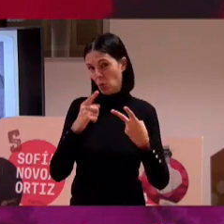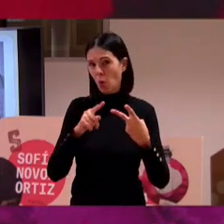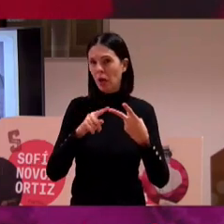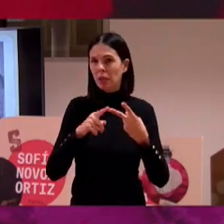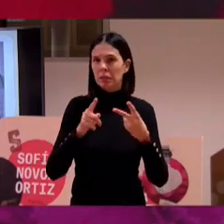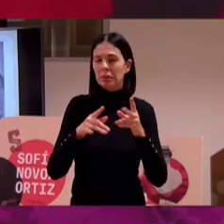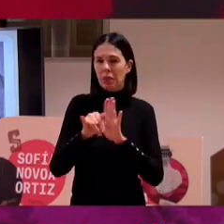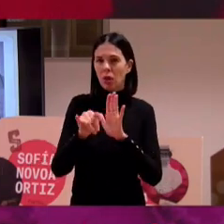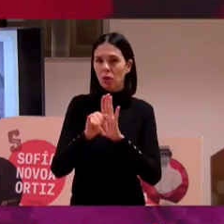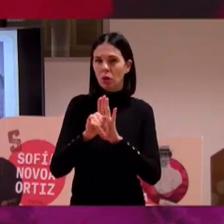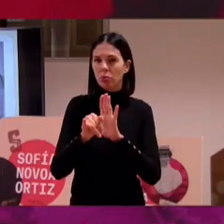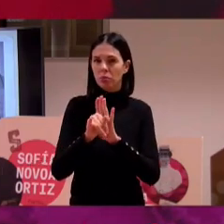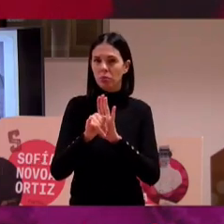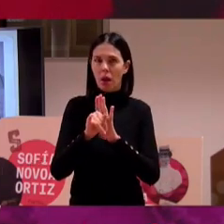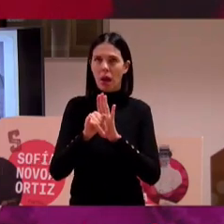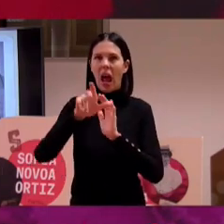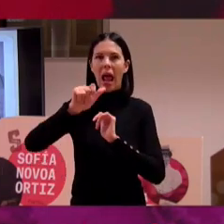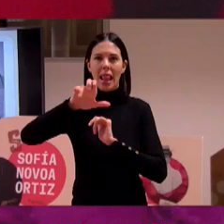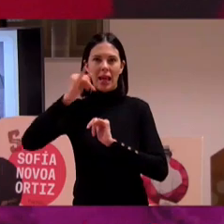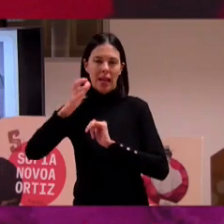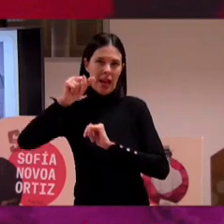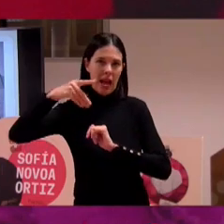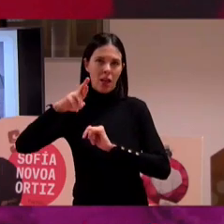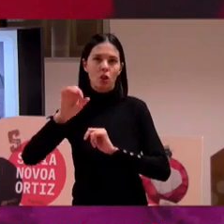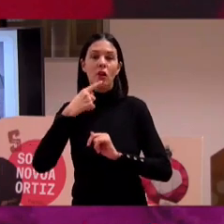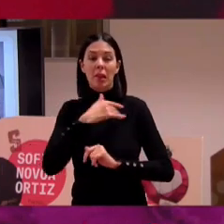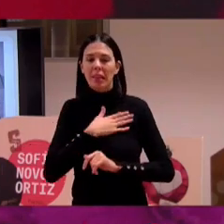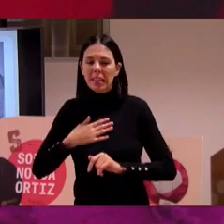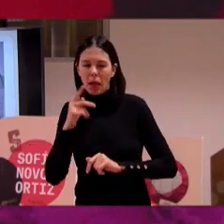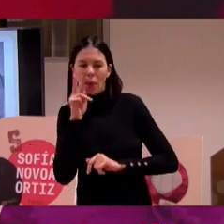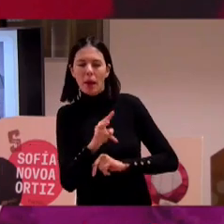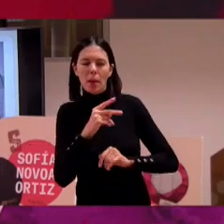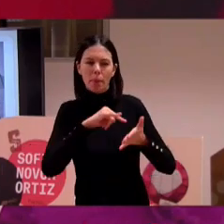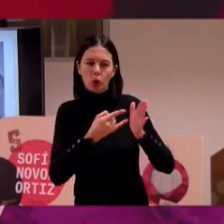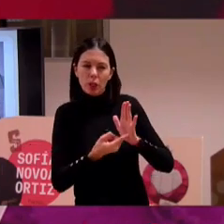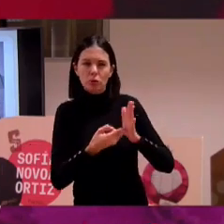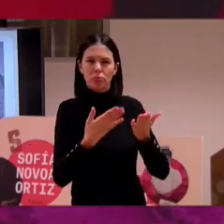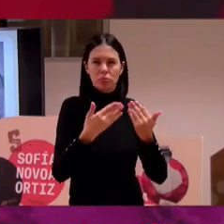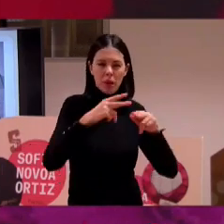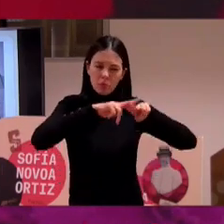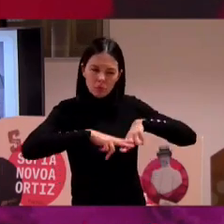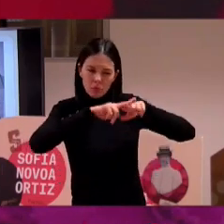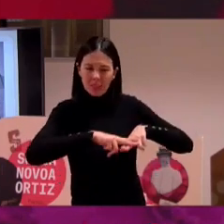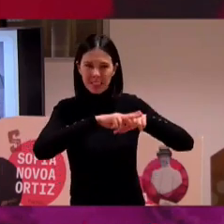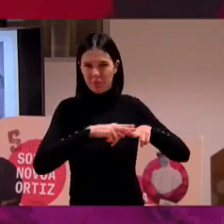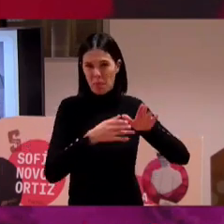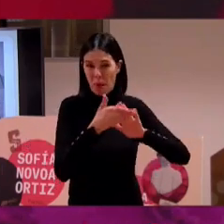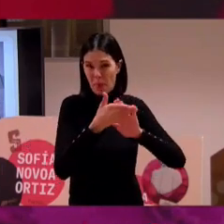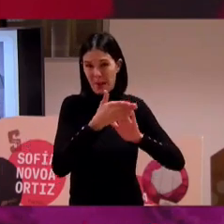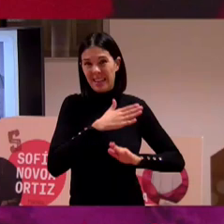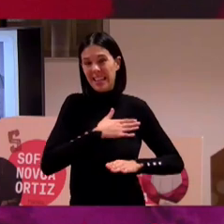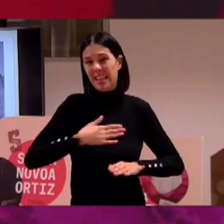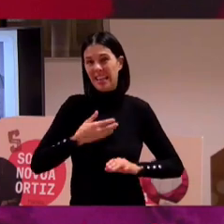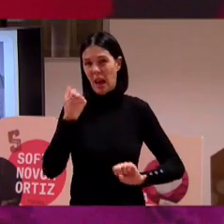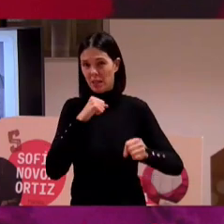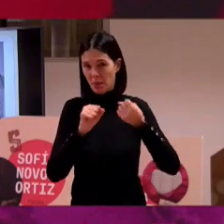Colasso, quen aconsellará para que redixa a súa formación e o seu proxecto vital encaminhado ante ese momento á interpretación. Ele foi o